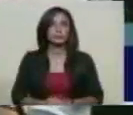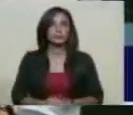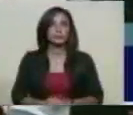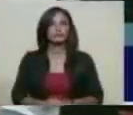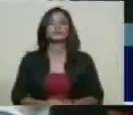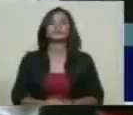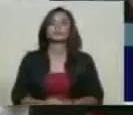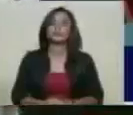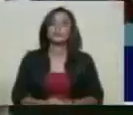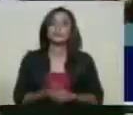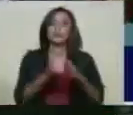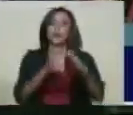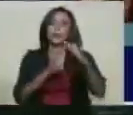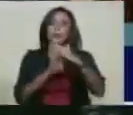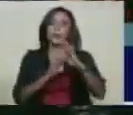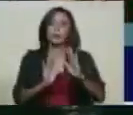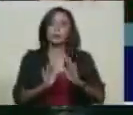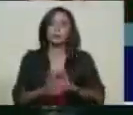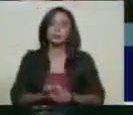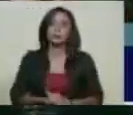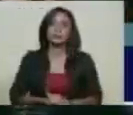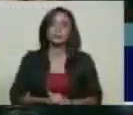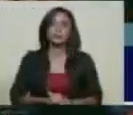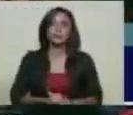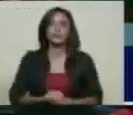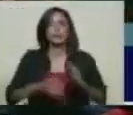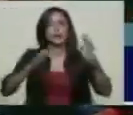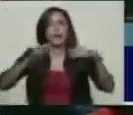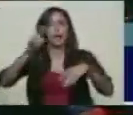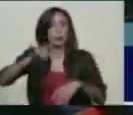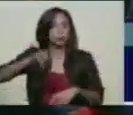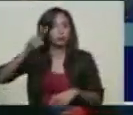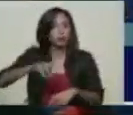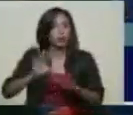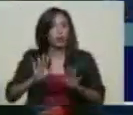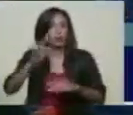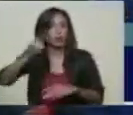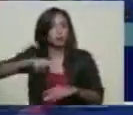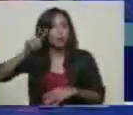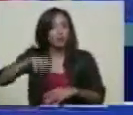Vamos un momento, vamos a bajar el nivel de agitación.